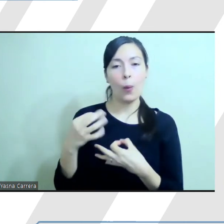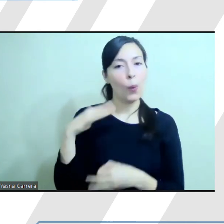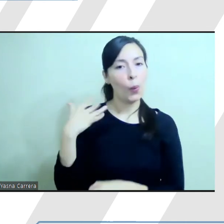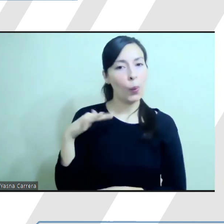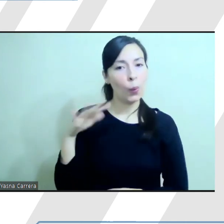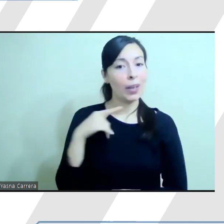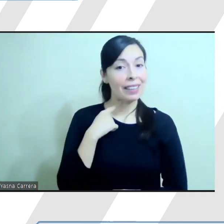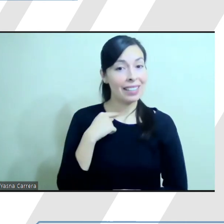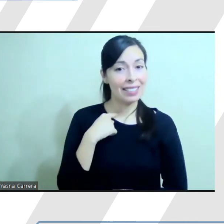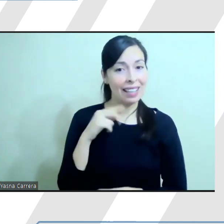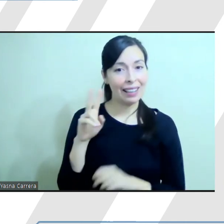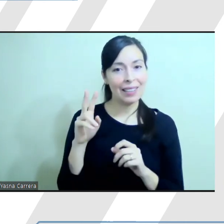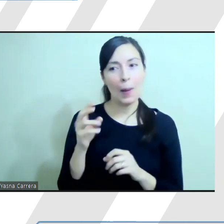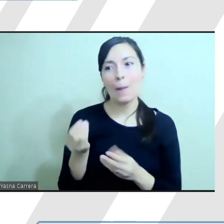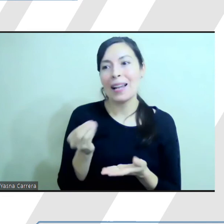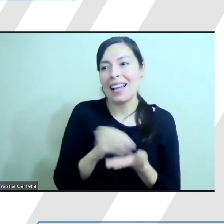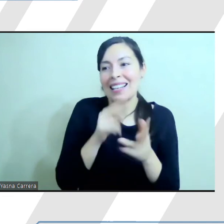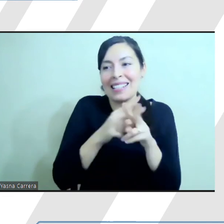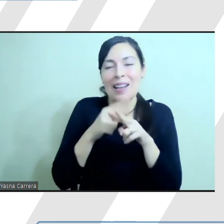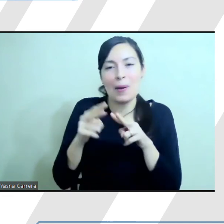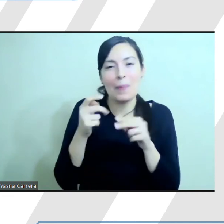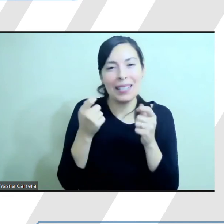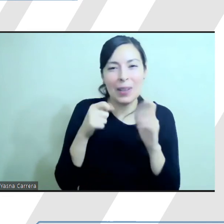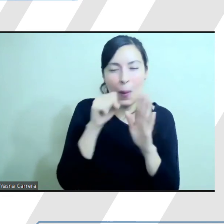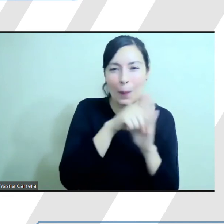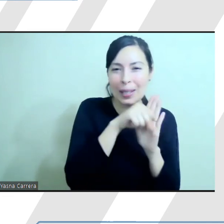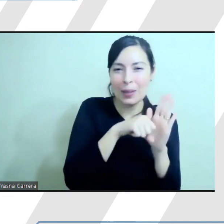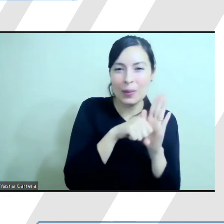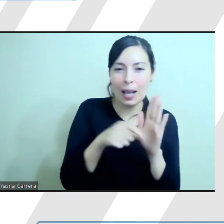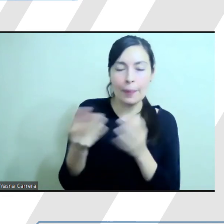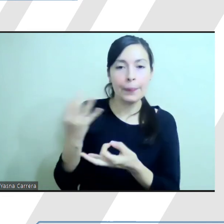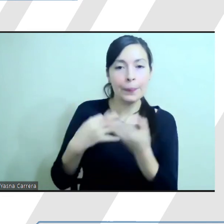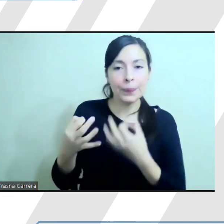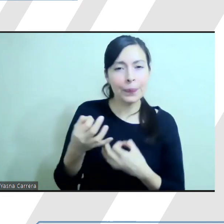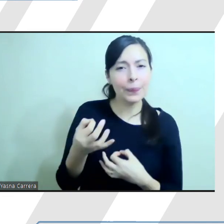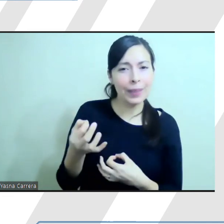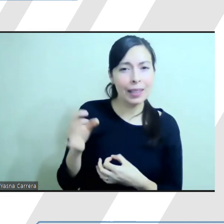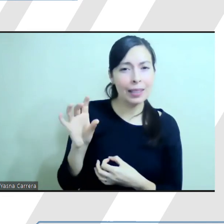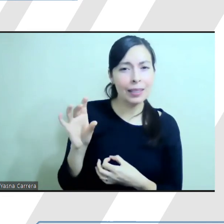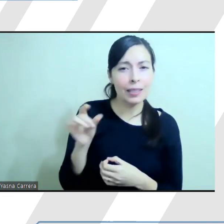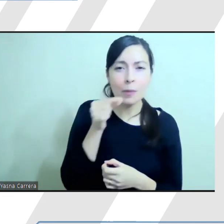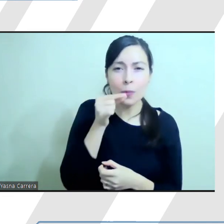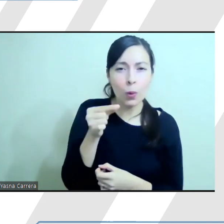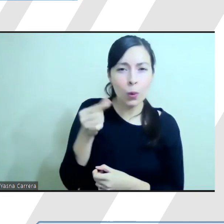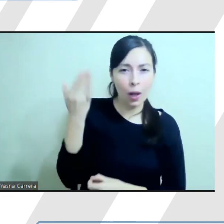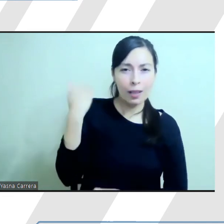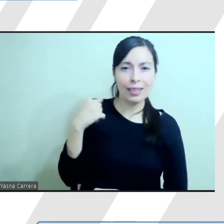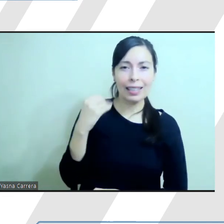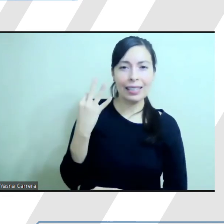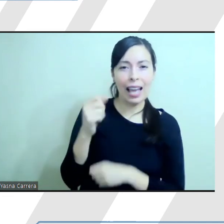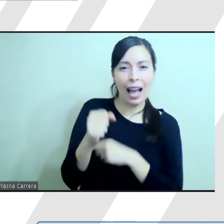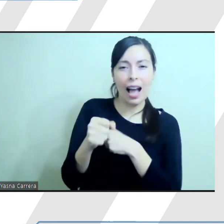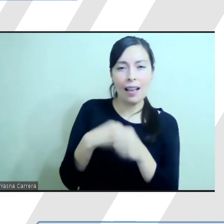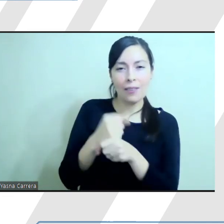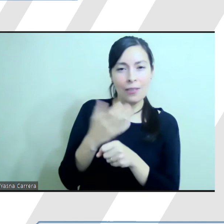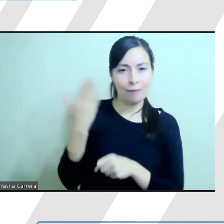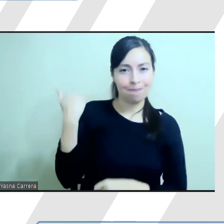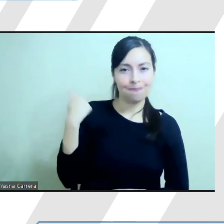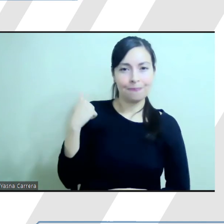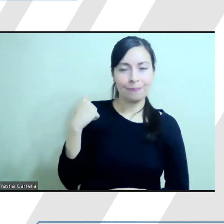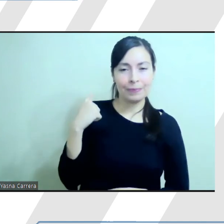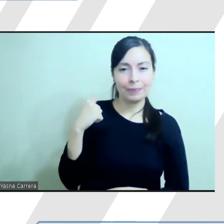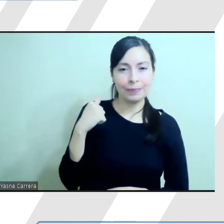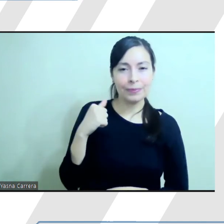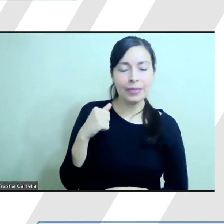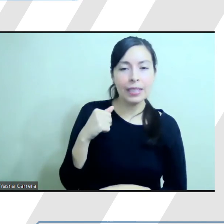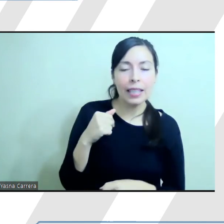ejemplo, supe hace poco que no más allá de unos 3 años atrás, encontraron una especie